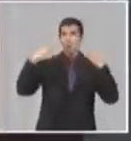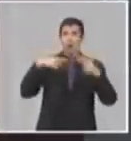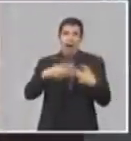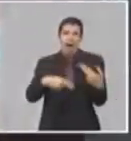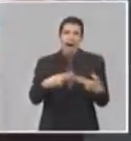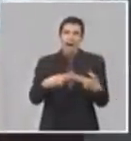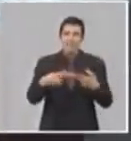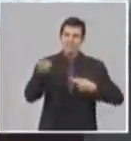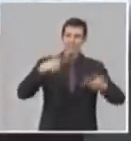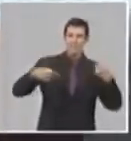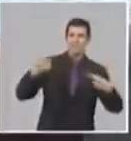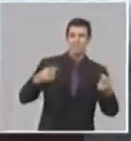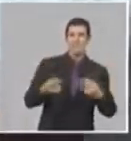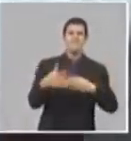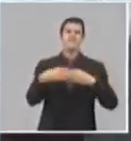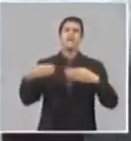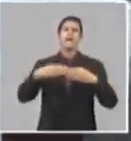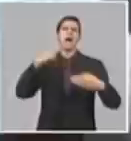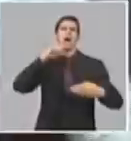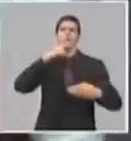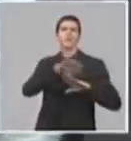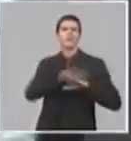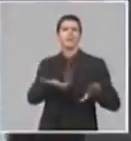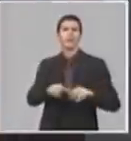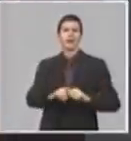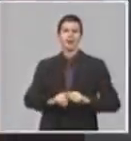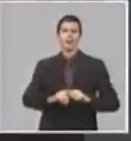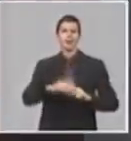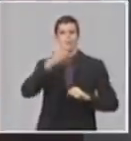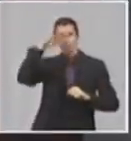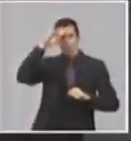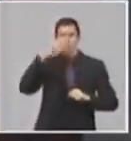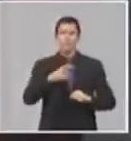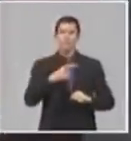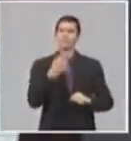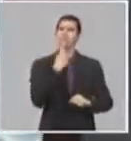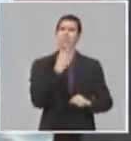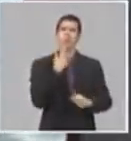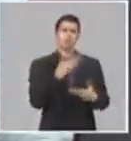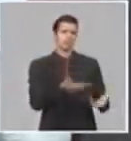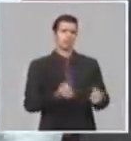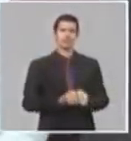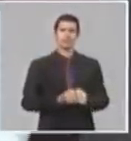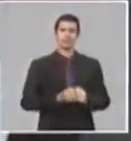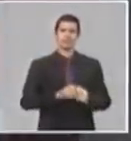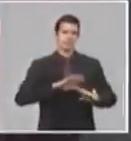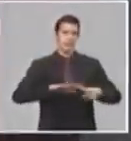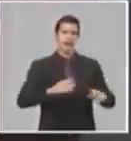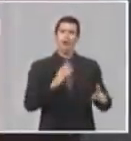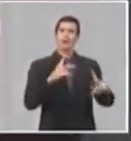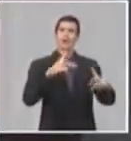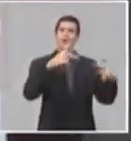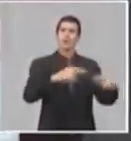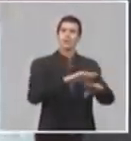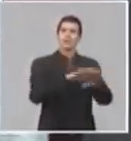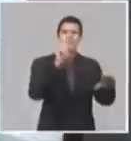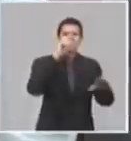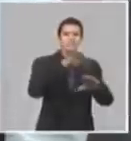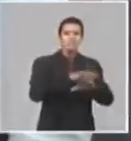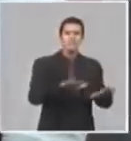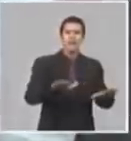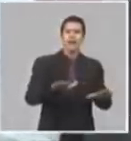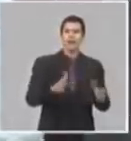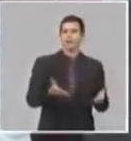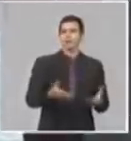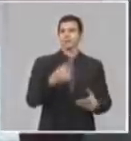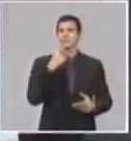que gana en moneda nacional y que puede con moneda nacional adquirir CUC, va a quedar totalmente desamparado. Esa es la matriz de opinión que